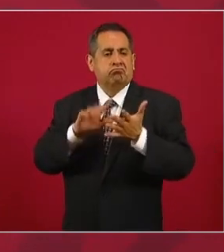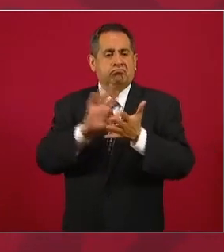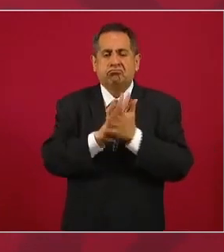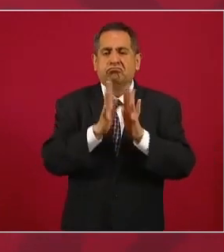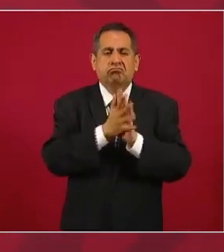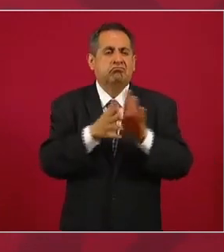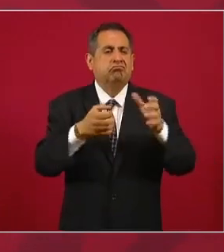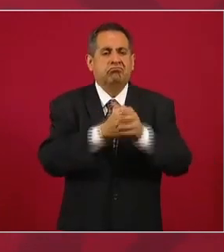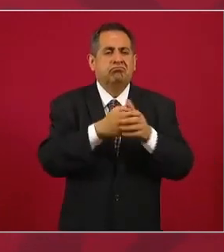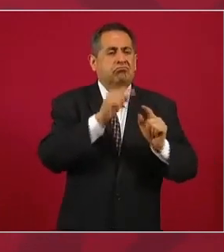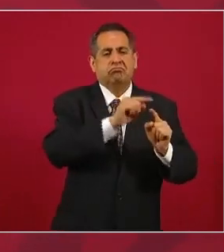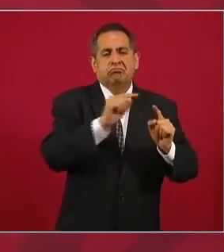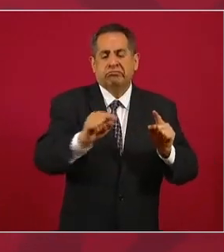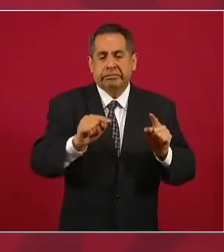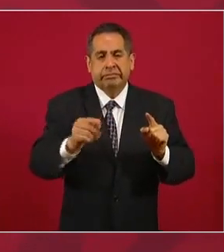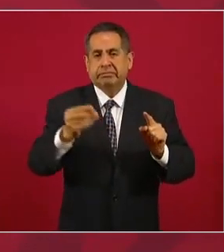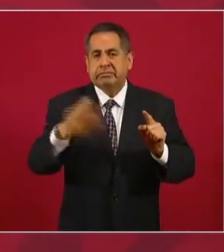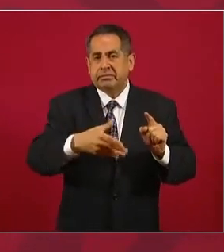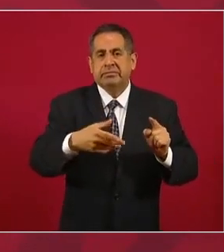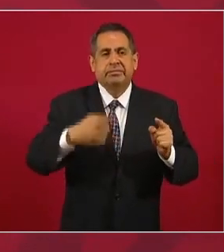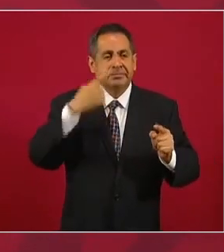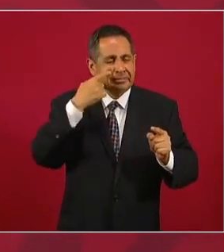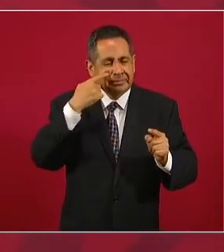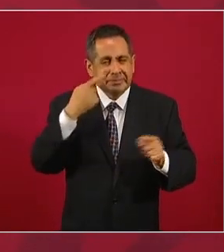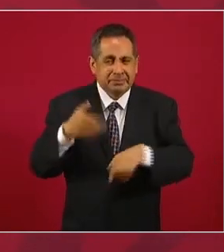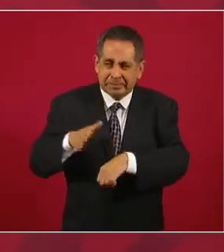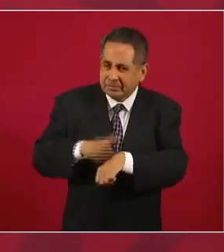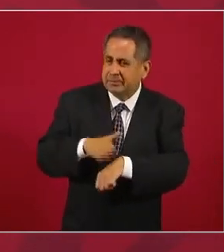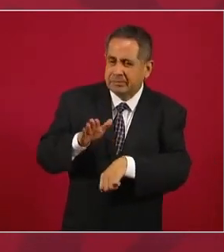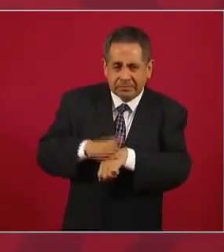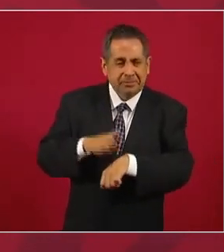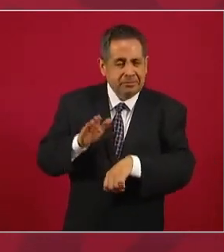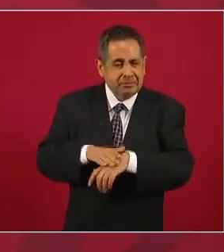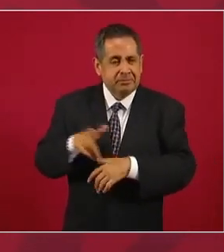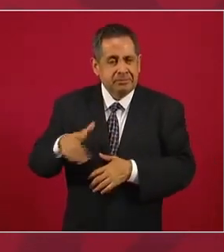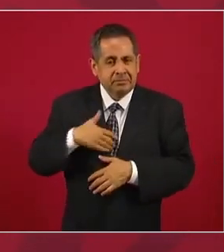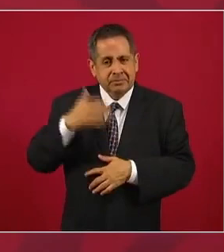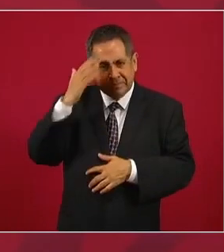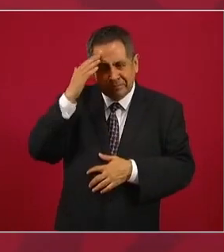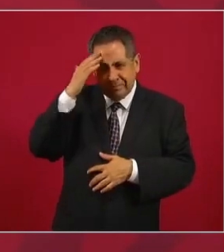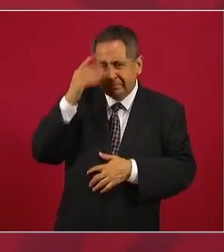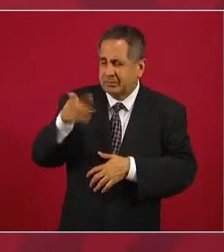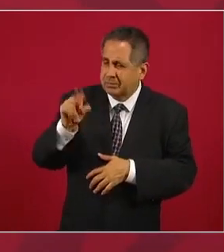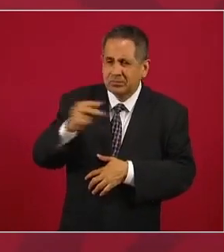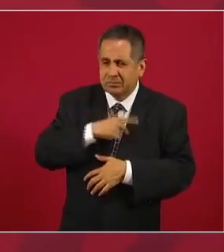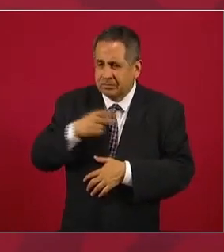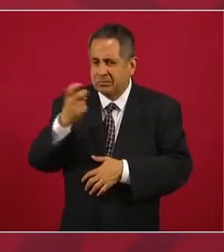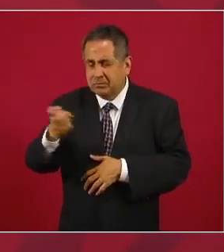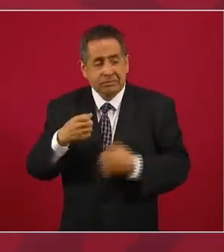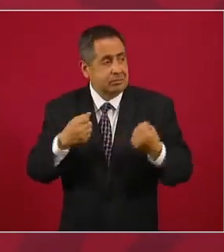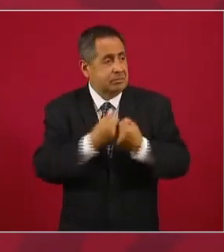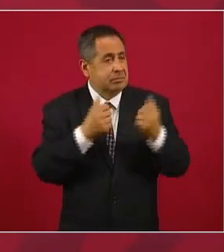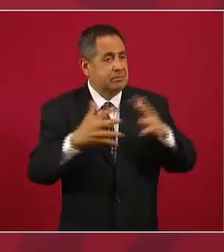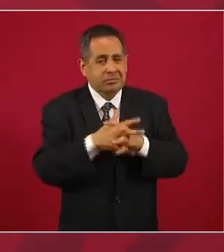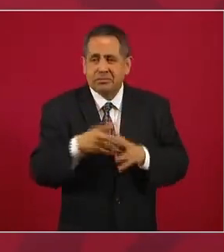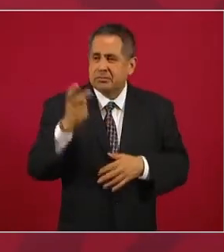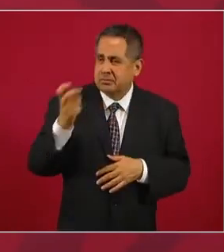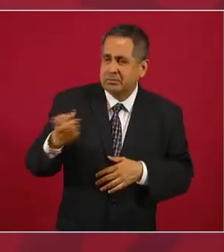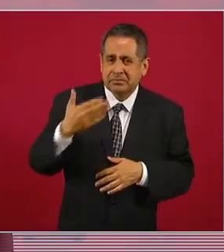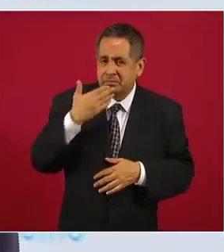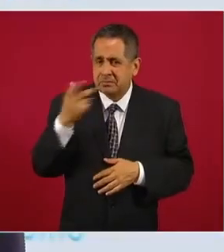delictivas, pese a las innumerables y conocidas advertencias de que tal